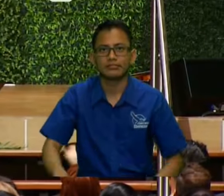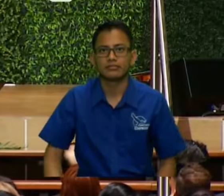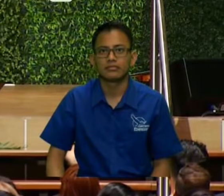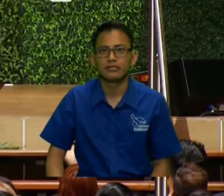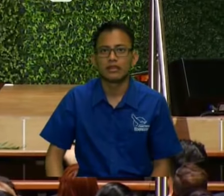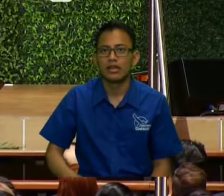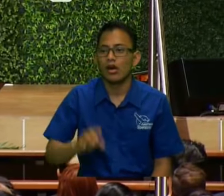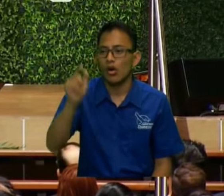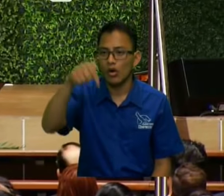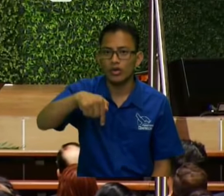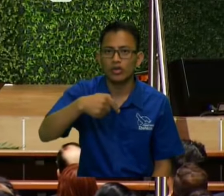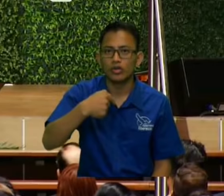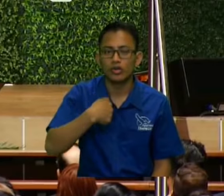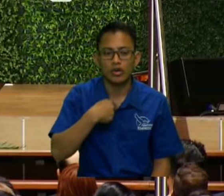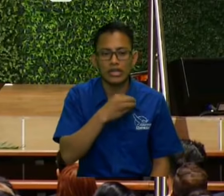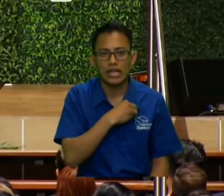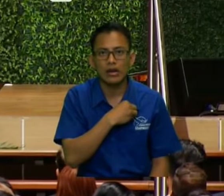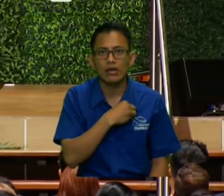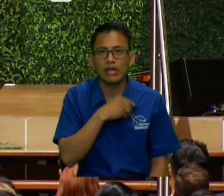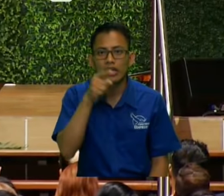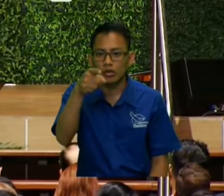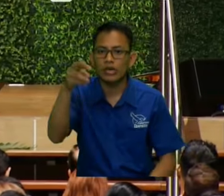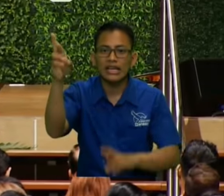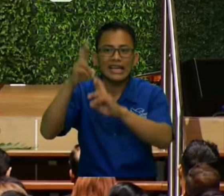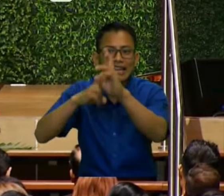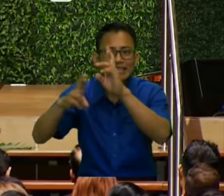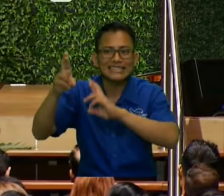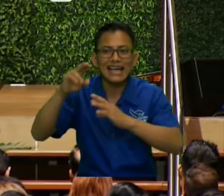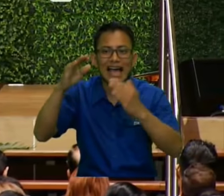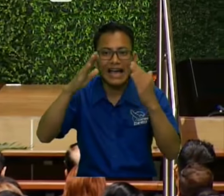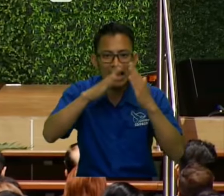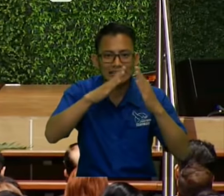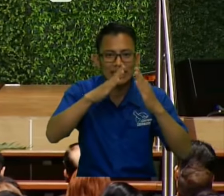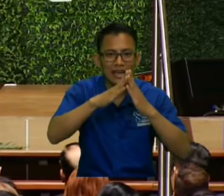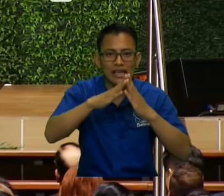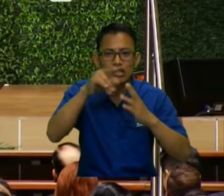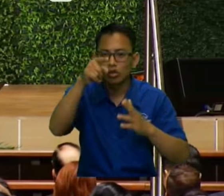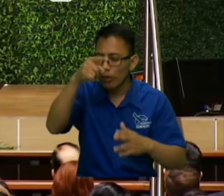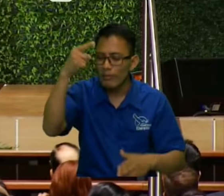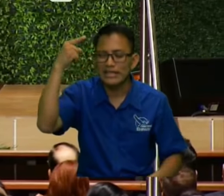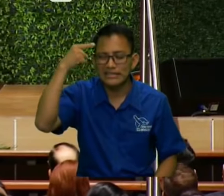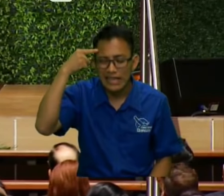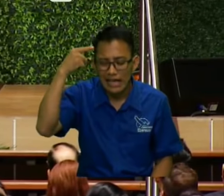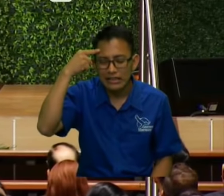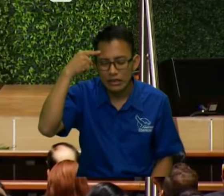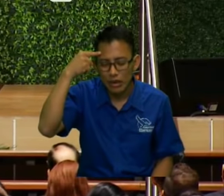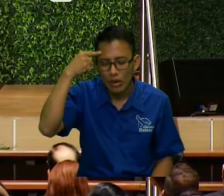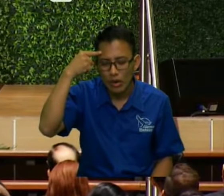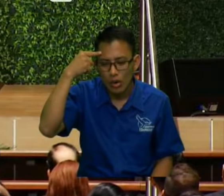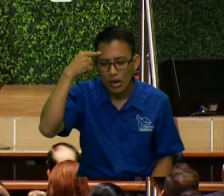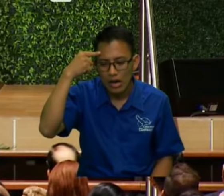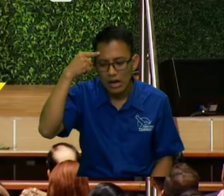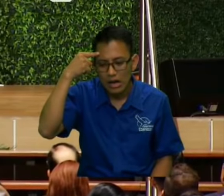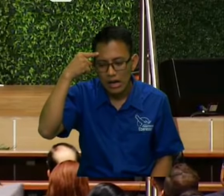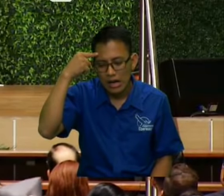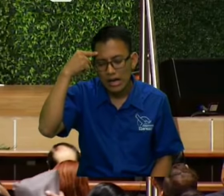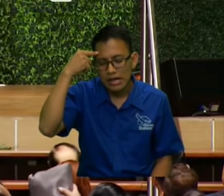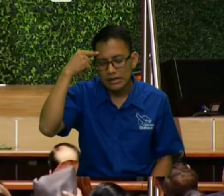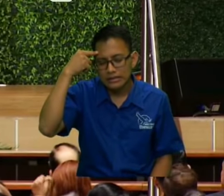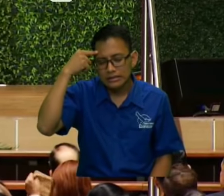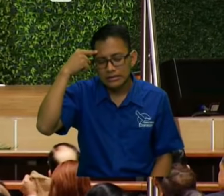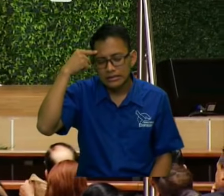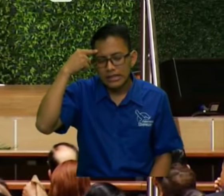yo quiero que hoy regreses a casa pensando en un tu milagro. No que